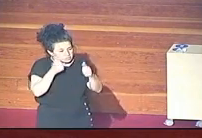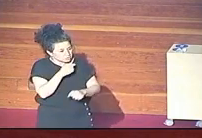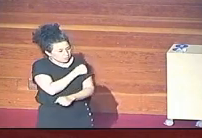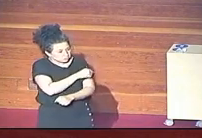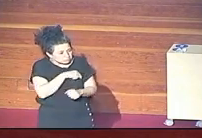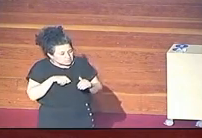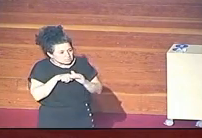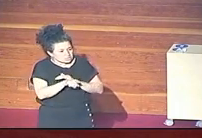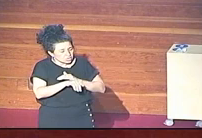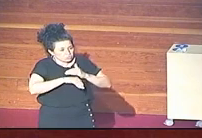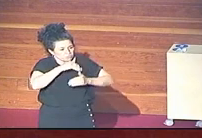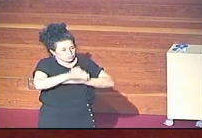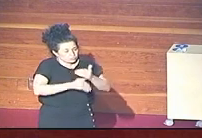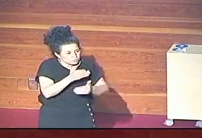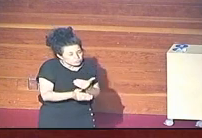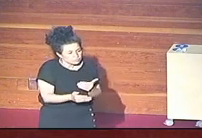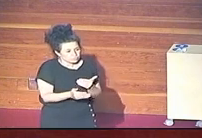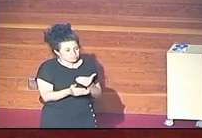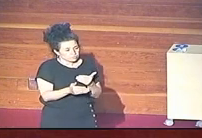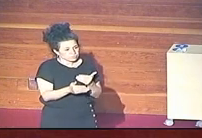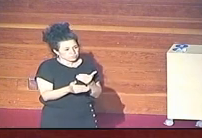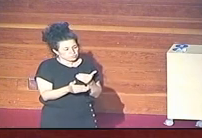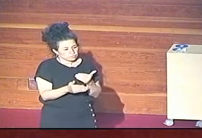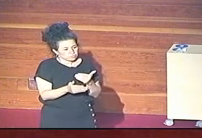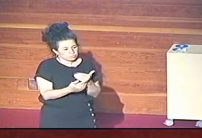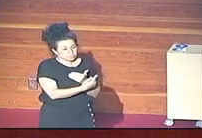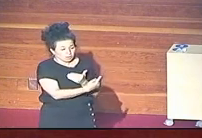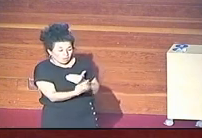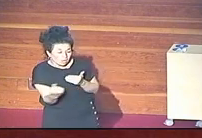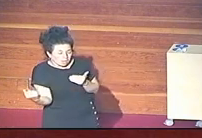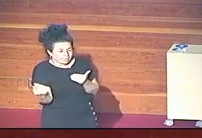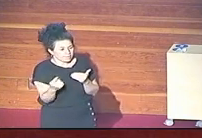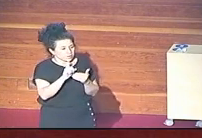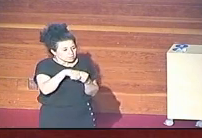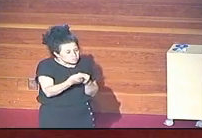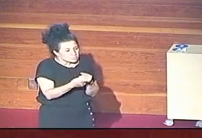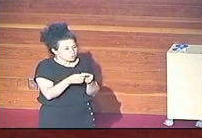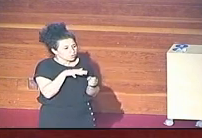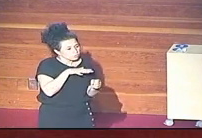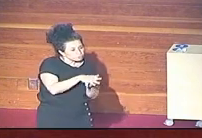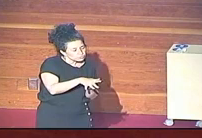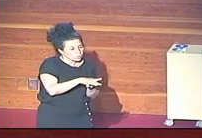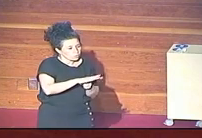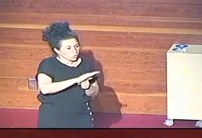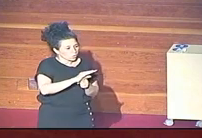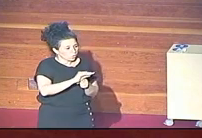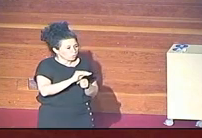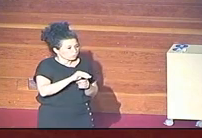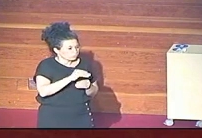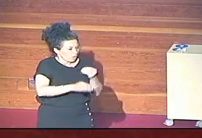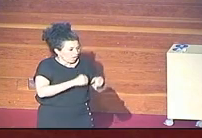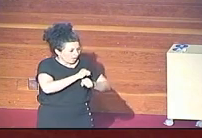iban evolucionando y cómo cómo se iban cada una de ellas cómo iban a actuar y los periodistas ambientales